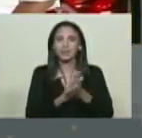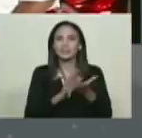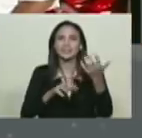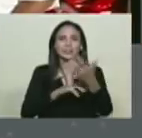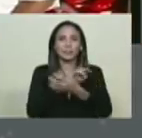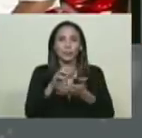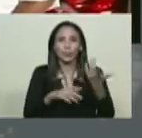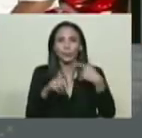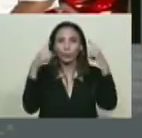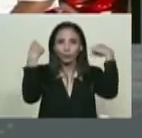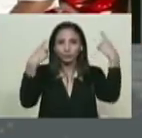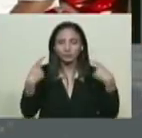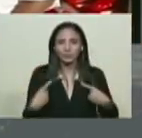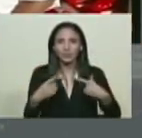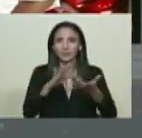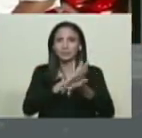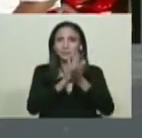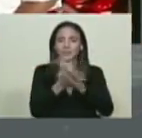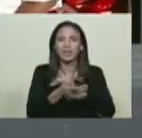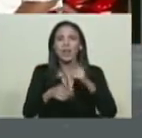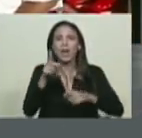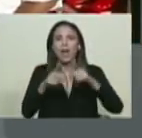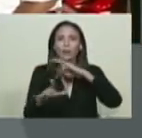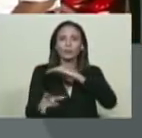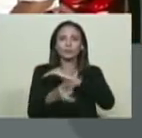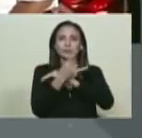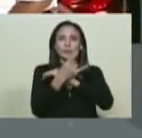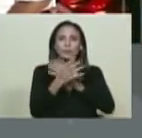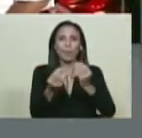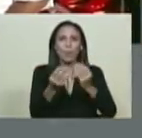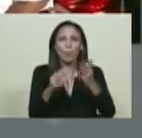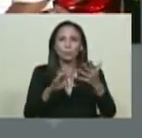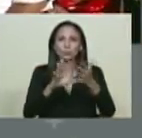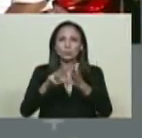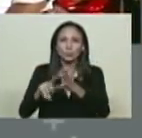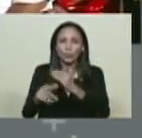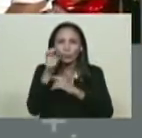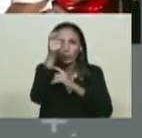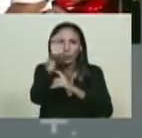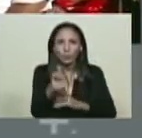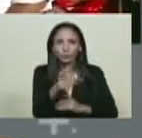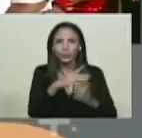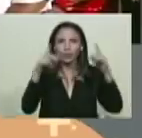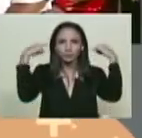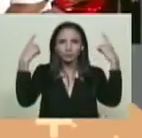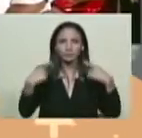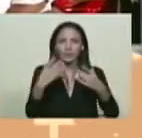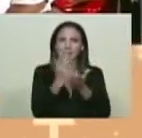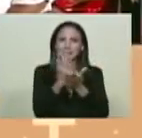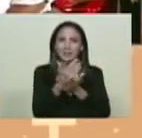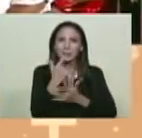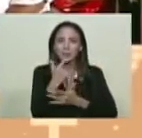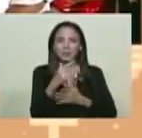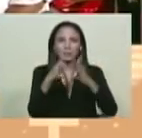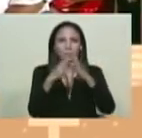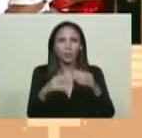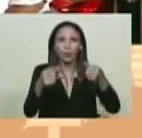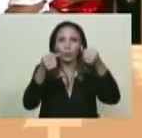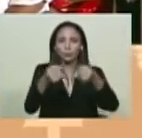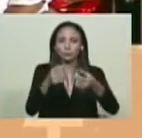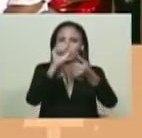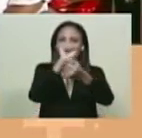seca. ¿Cuántos traidores ha denunciado Iris en la vida? ¿Y dónde están los traidores, Iris? Todos secos,